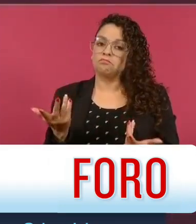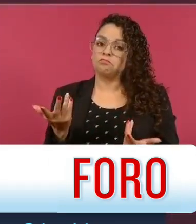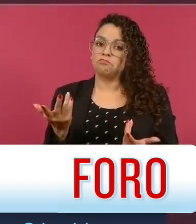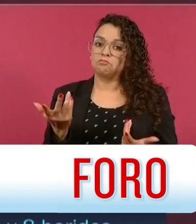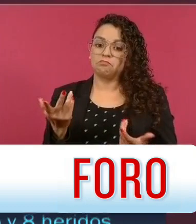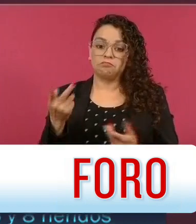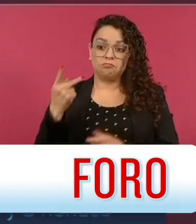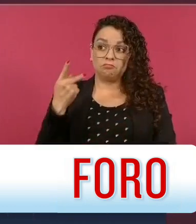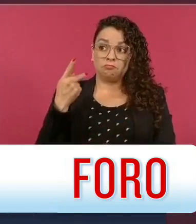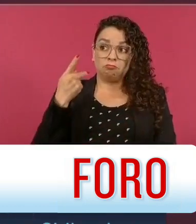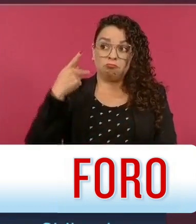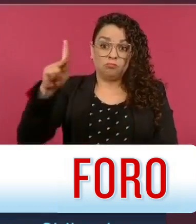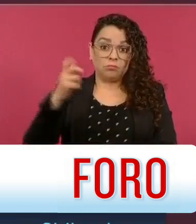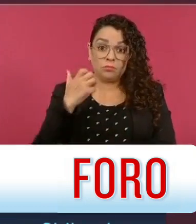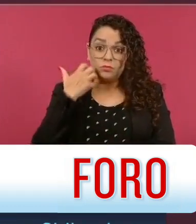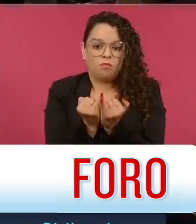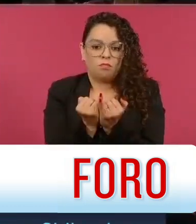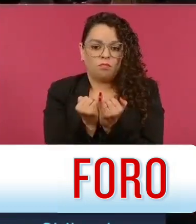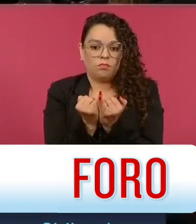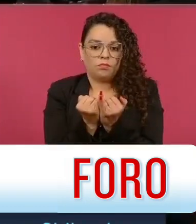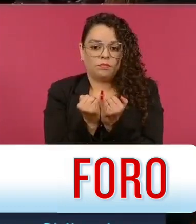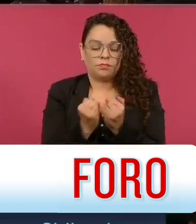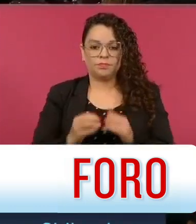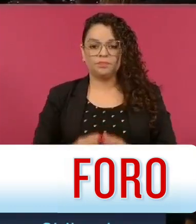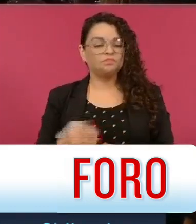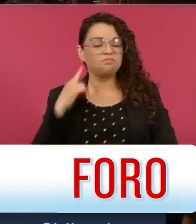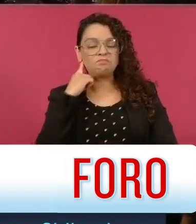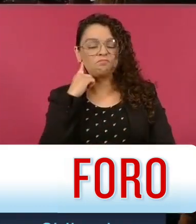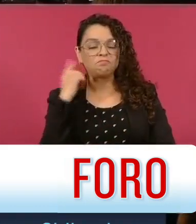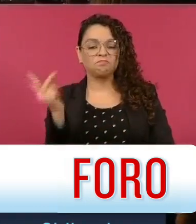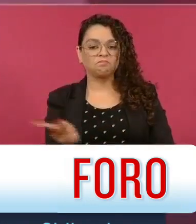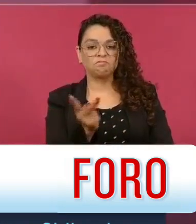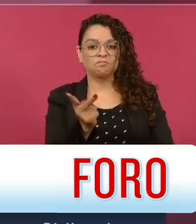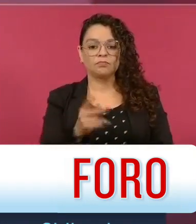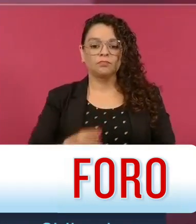tome sus decisiones. Yo